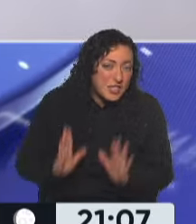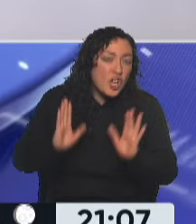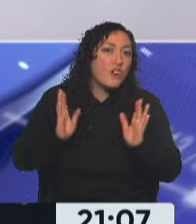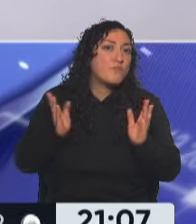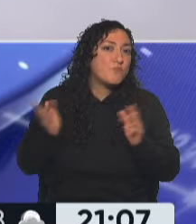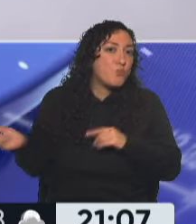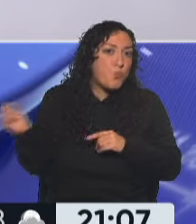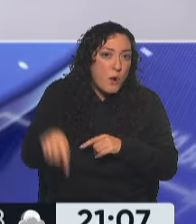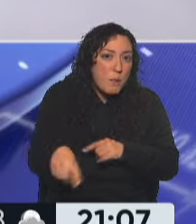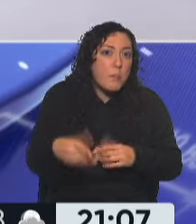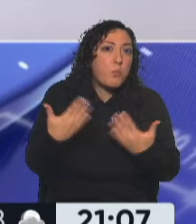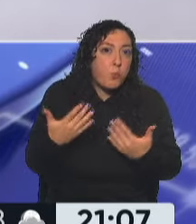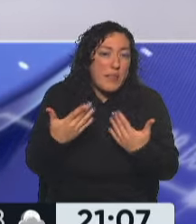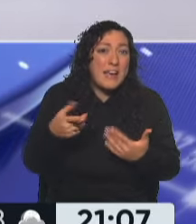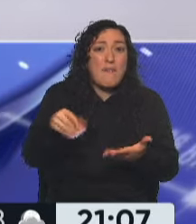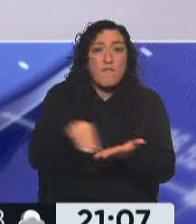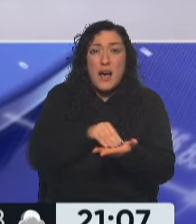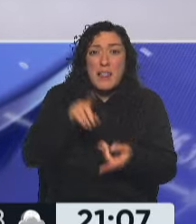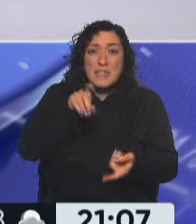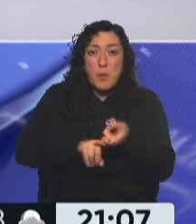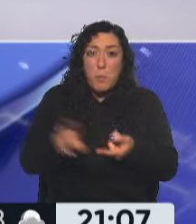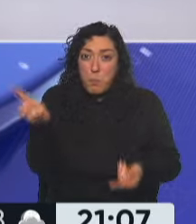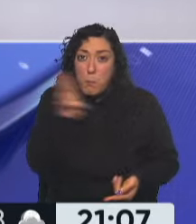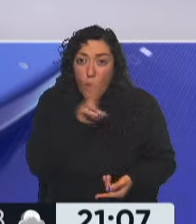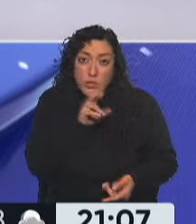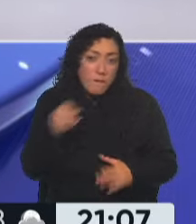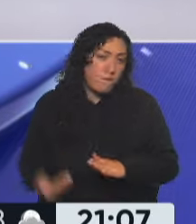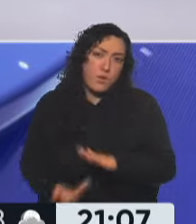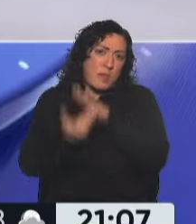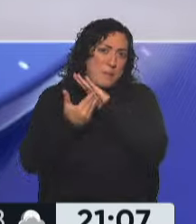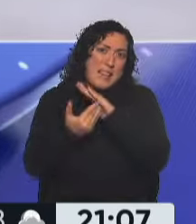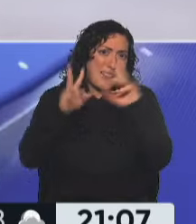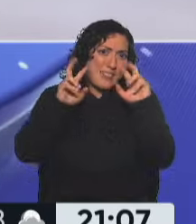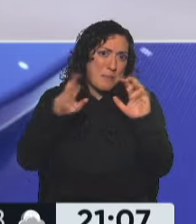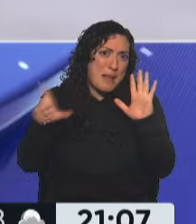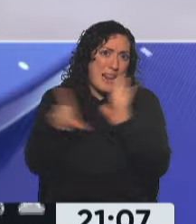su esposa, abogada clave en toda esta cuestión legal, y